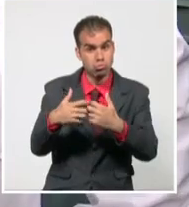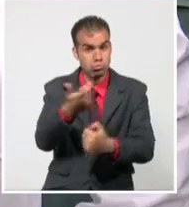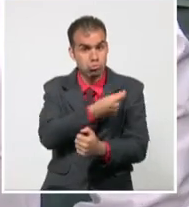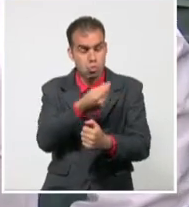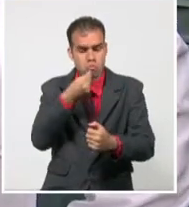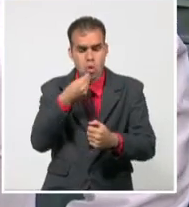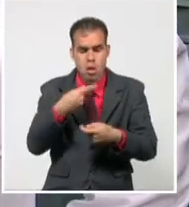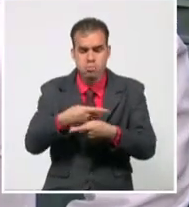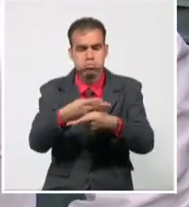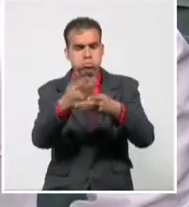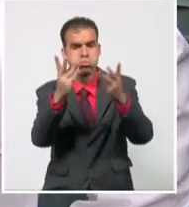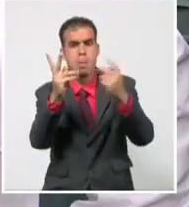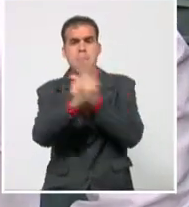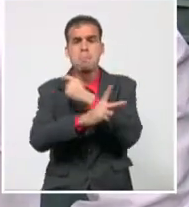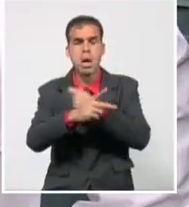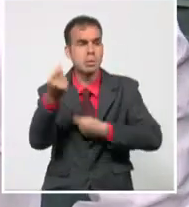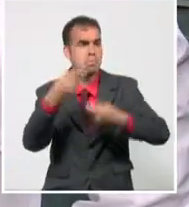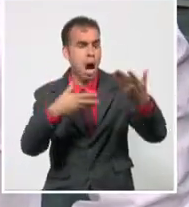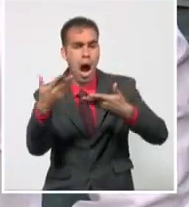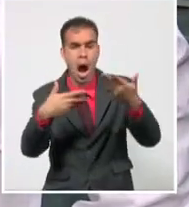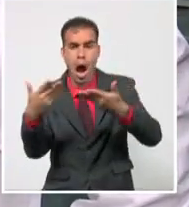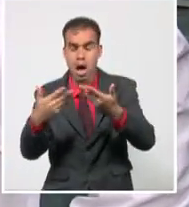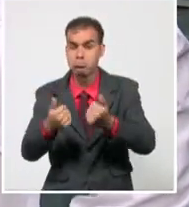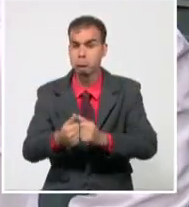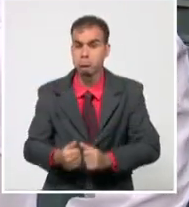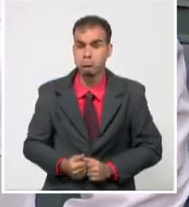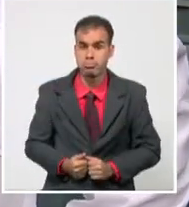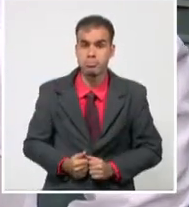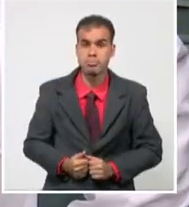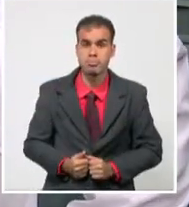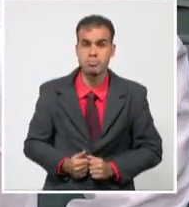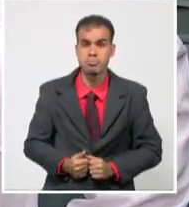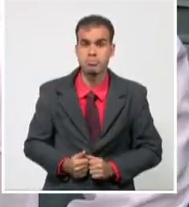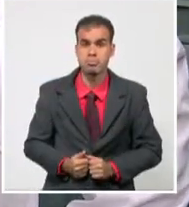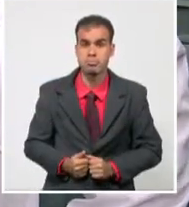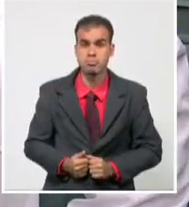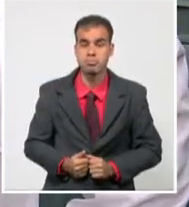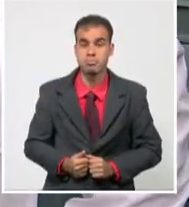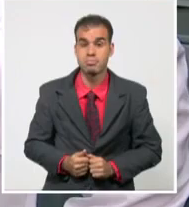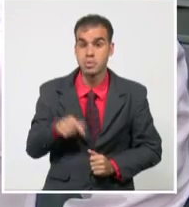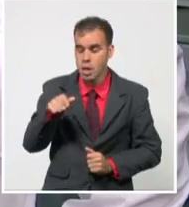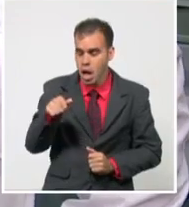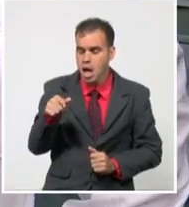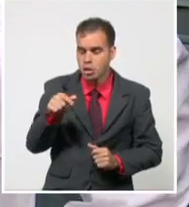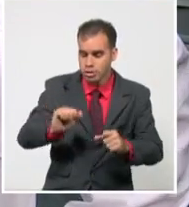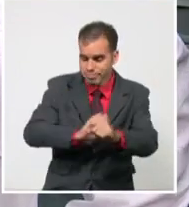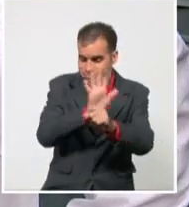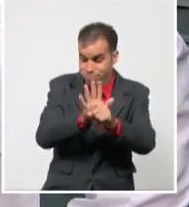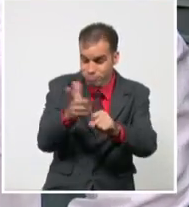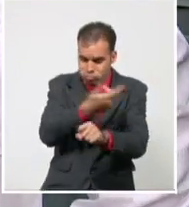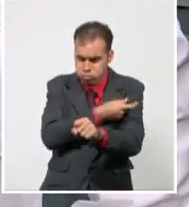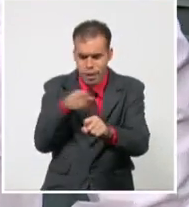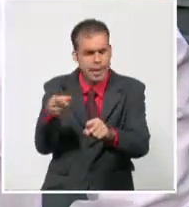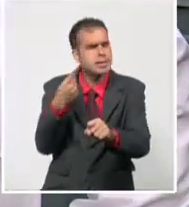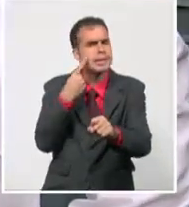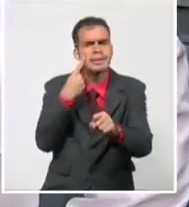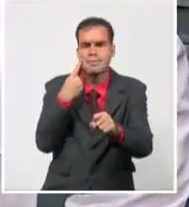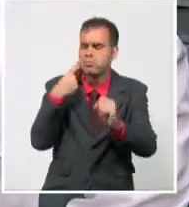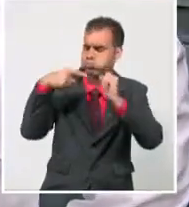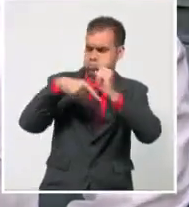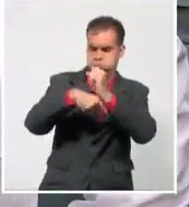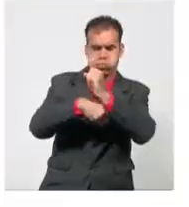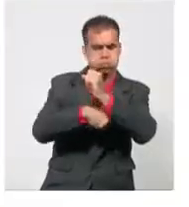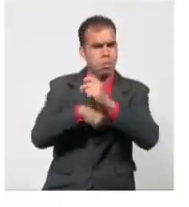indicaciones. También un poco este resultado en COVID, yo pienso que va a revitalizar mucho la investigación que estamos haciendo en general